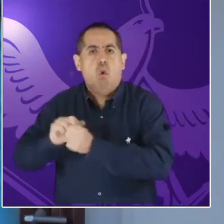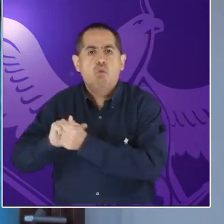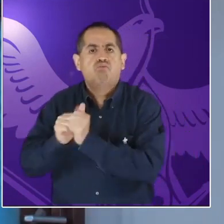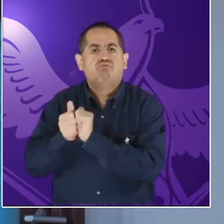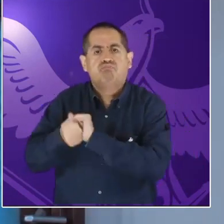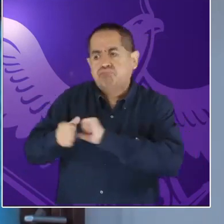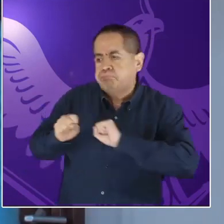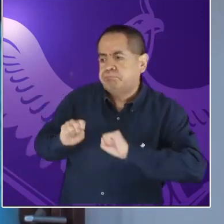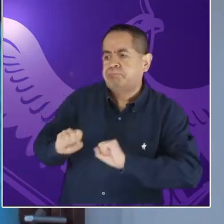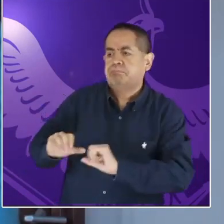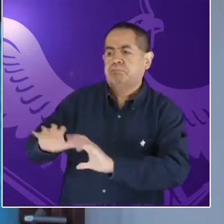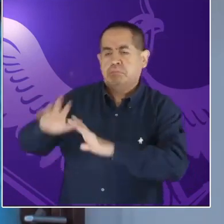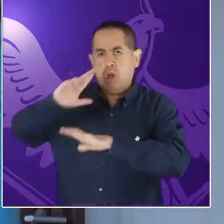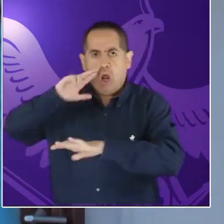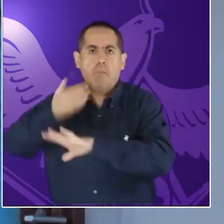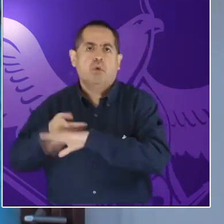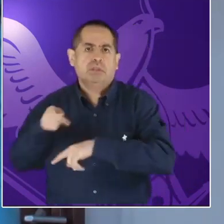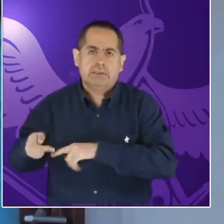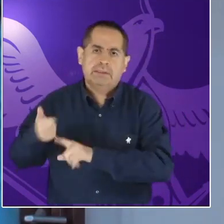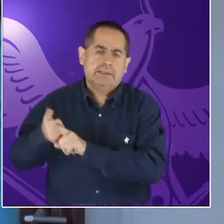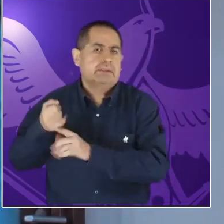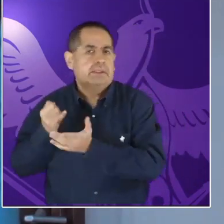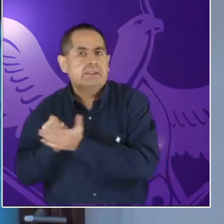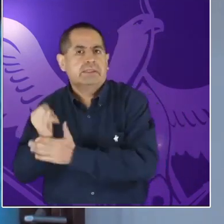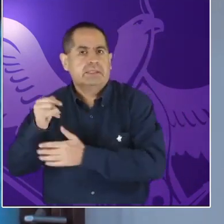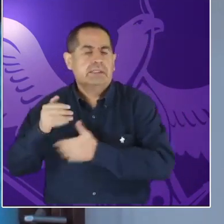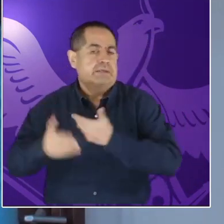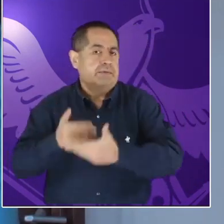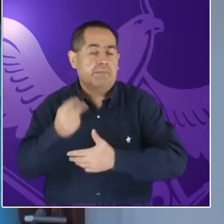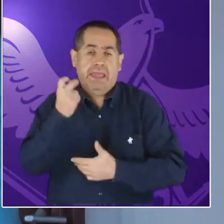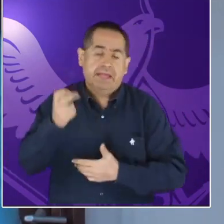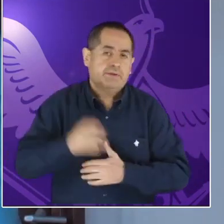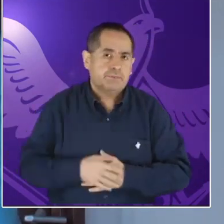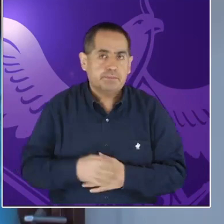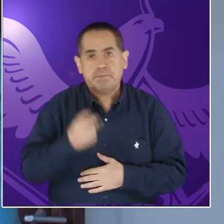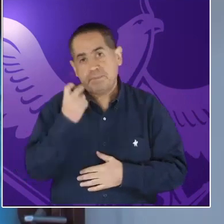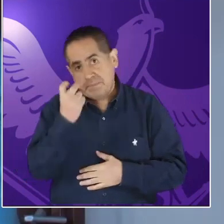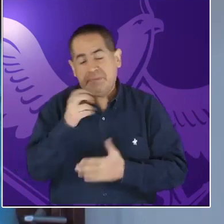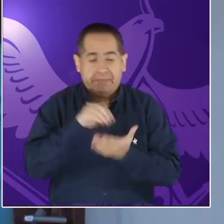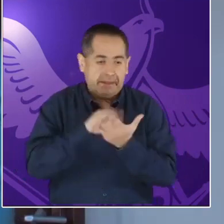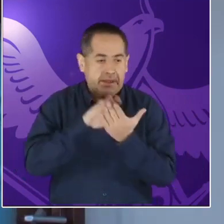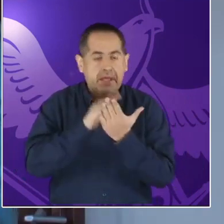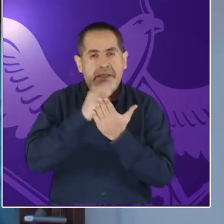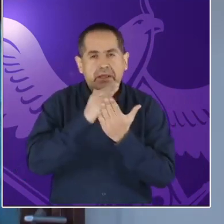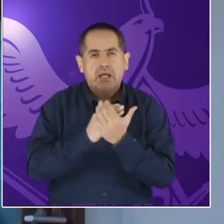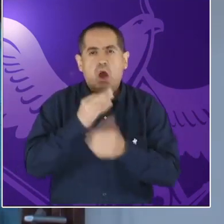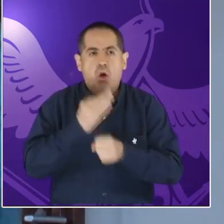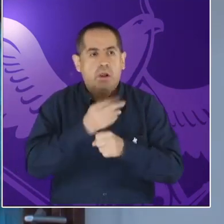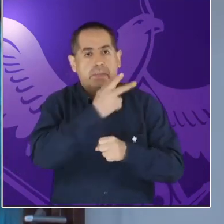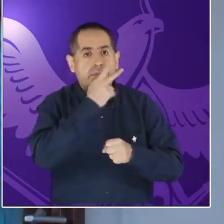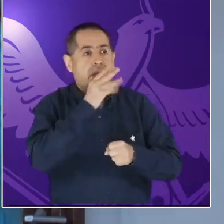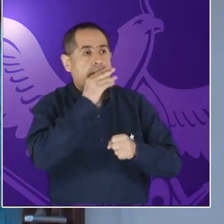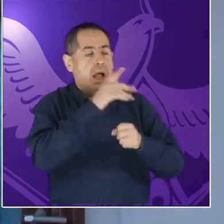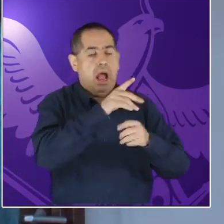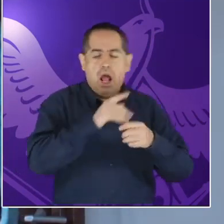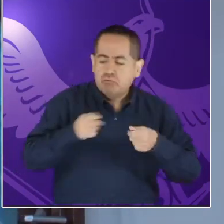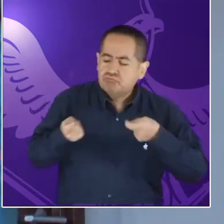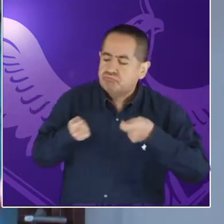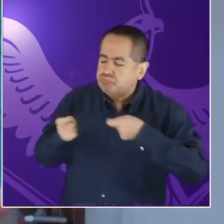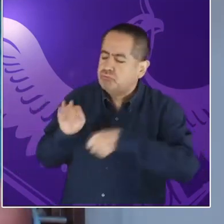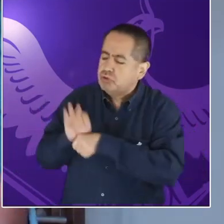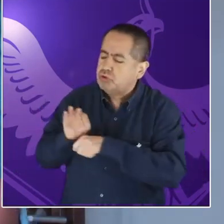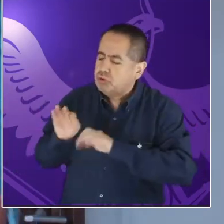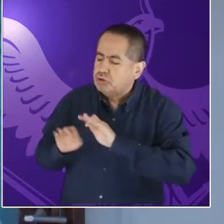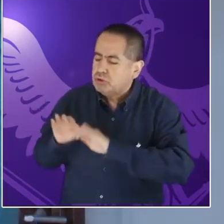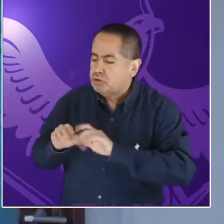Eso es lo que se reconoce, ¿verdad?, como autonomía progresiva del niño, la niña y el adolescente, y por lo tanto entonces este